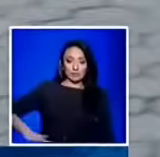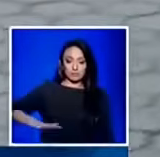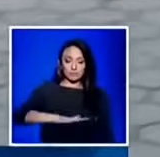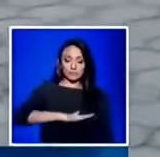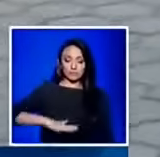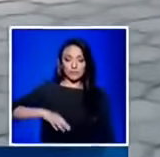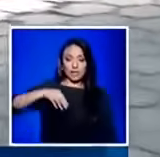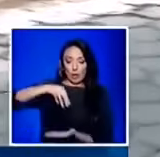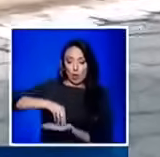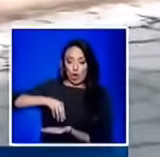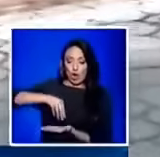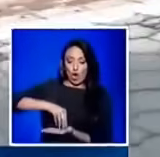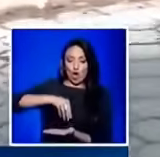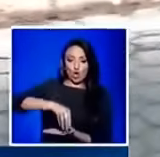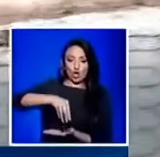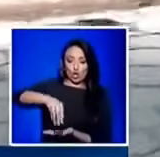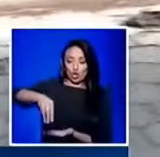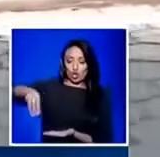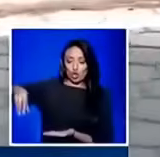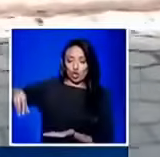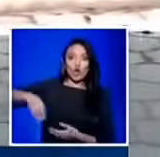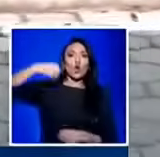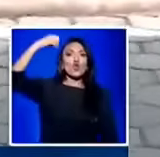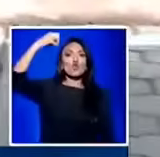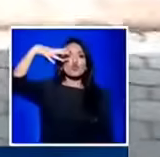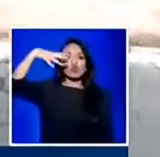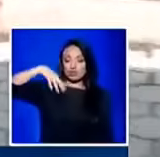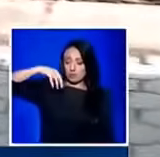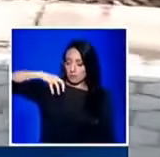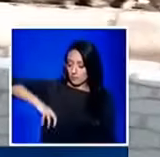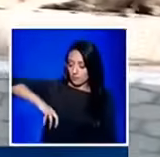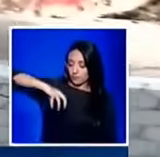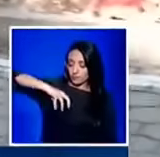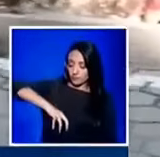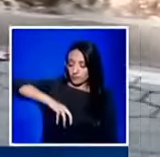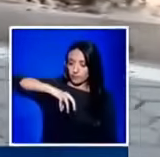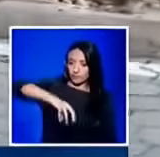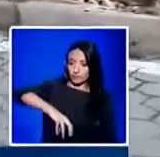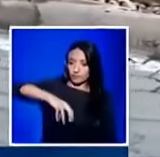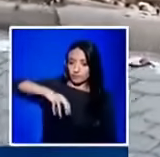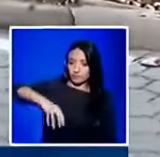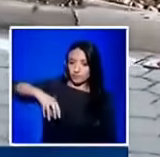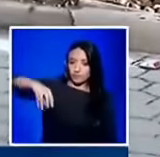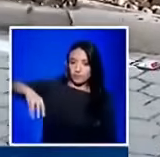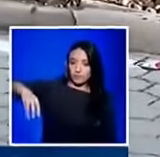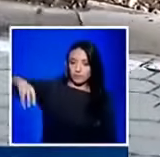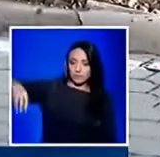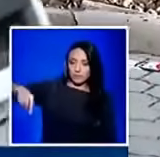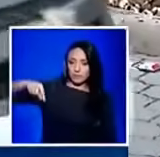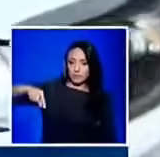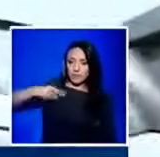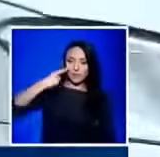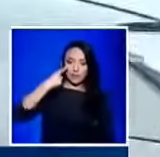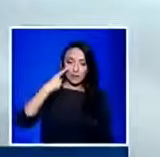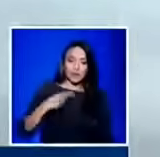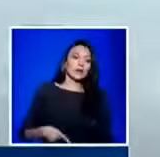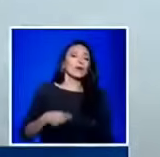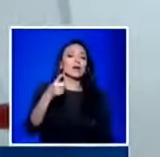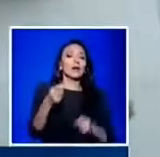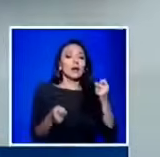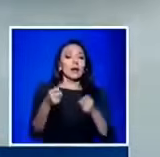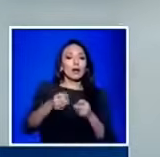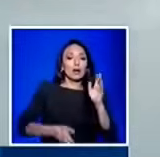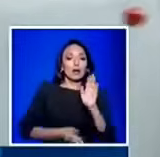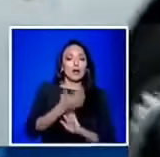aquí en el piso se ha colocado alguna señalización para alertar sobre la presencia de la piedra. Suben